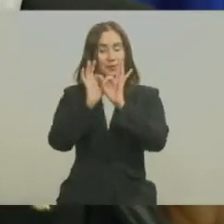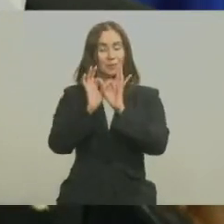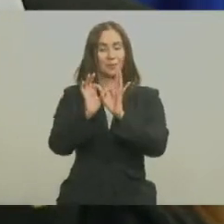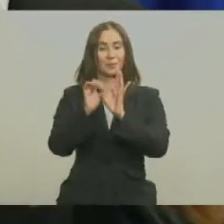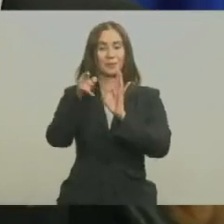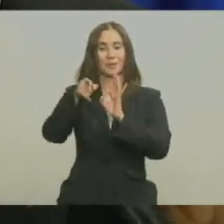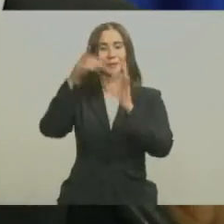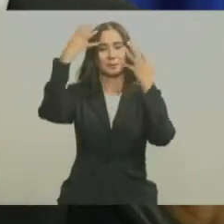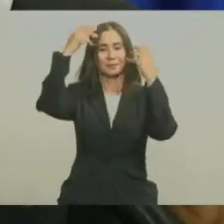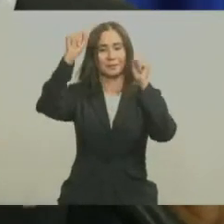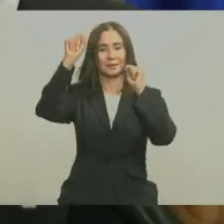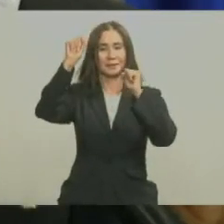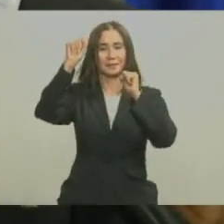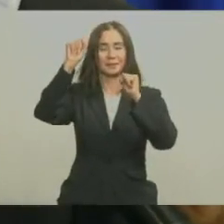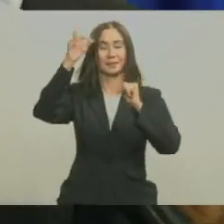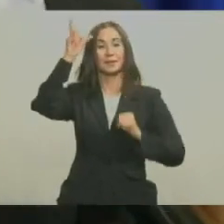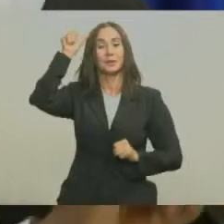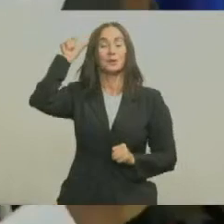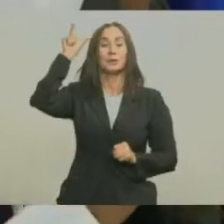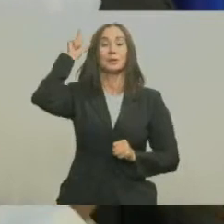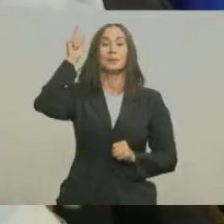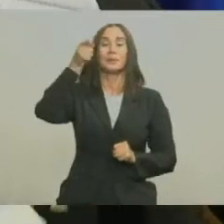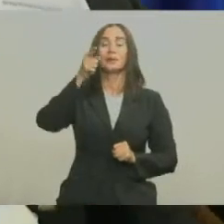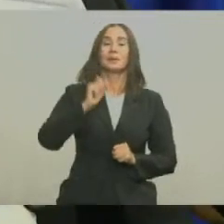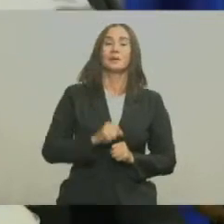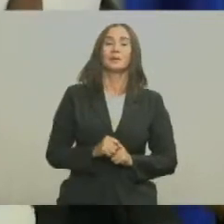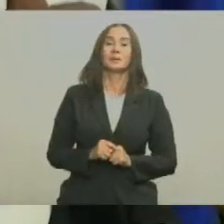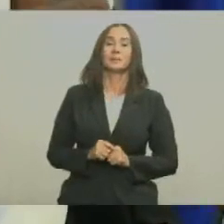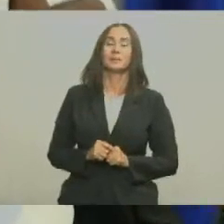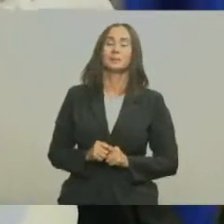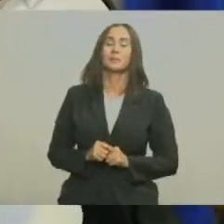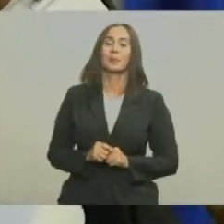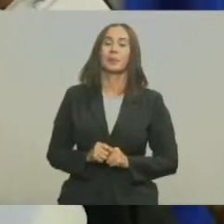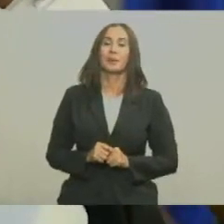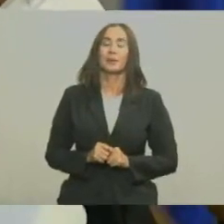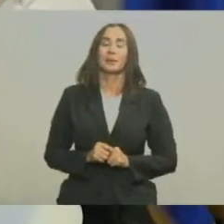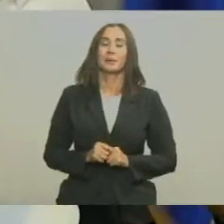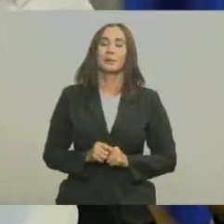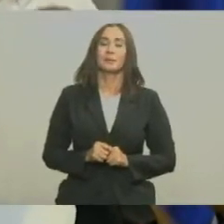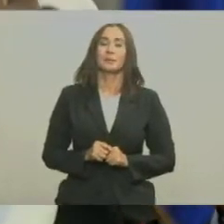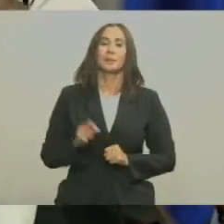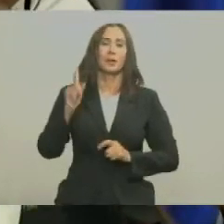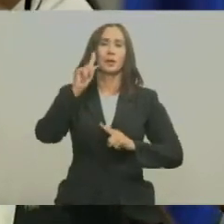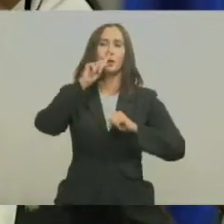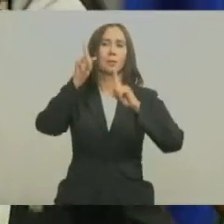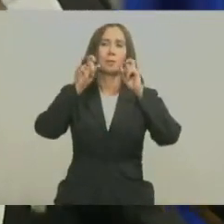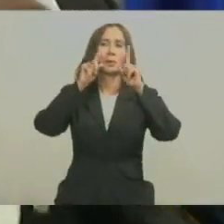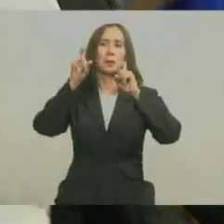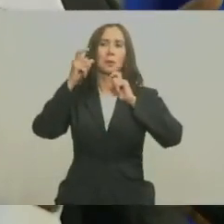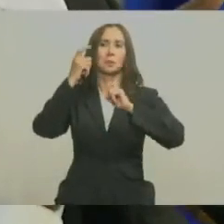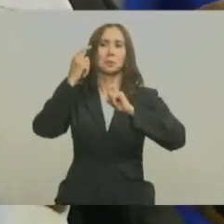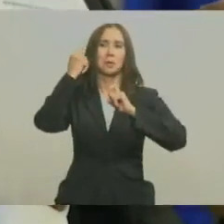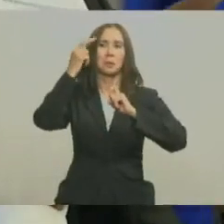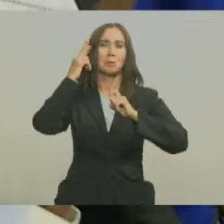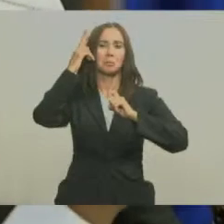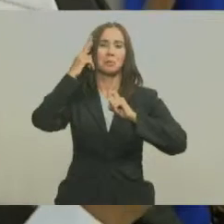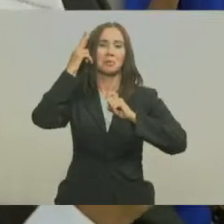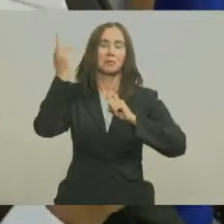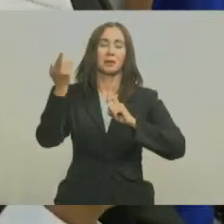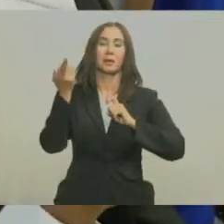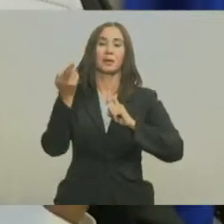del presidente de la República, que no le pregunta, lo interpreta. Lo que siento en el presidente de la Cámara de